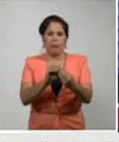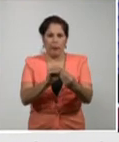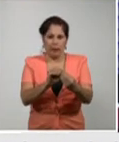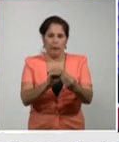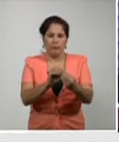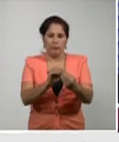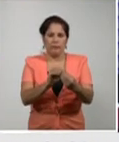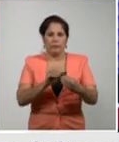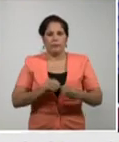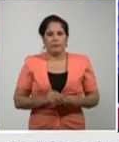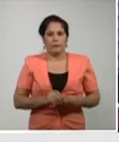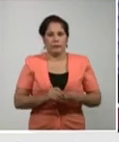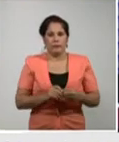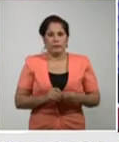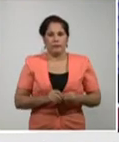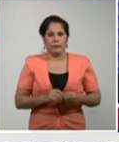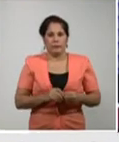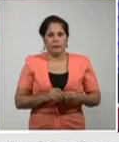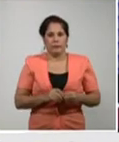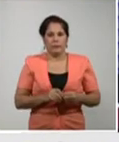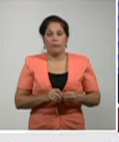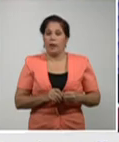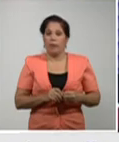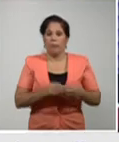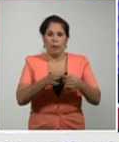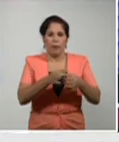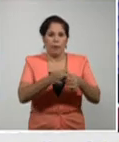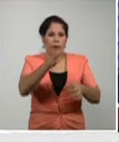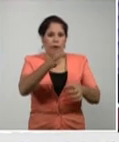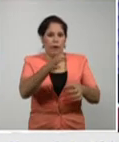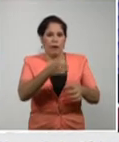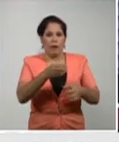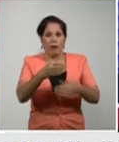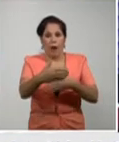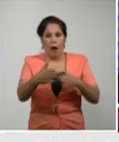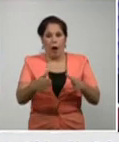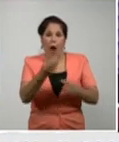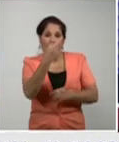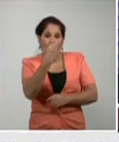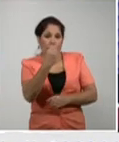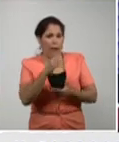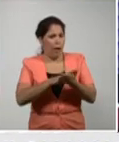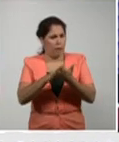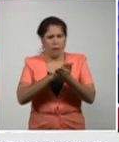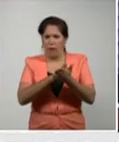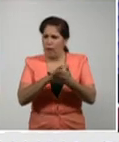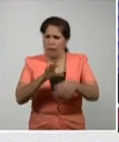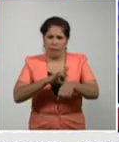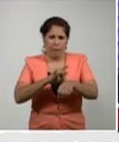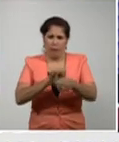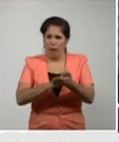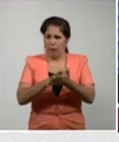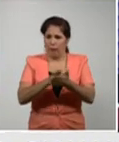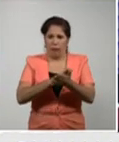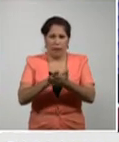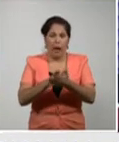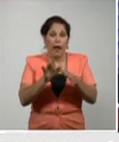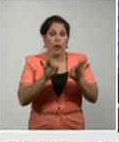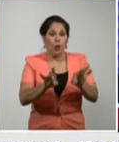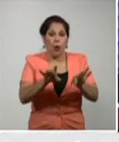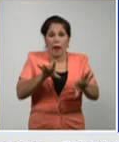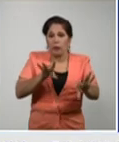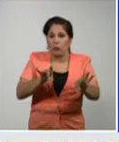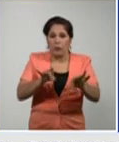análisis detallado. En recipientes y paquetes de comida no hay evidencia que nadie se haya contagiado al tocar estos recipientes.